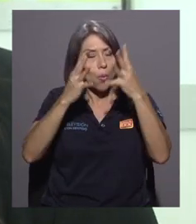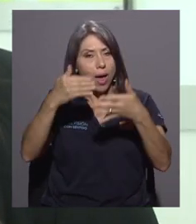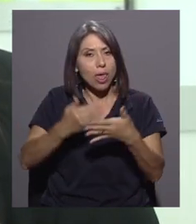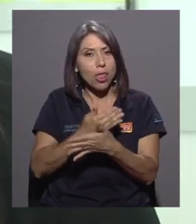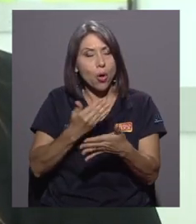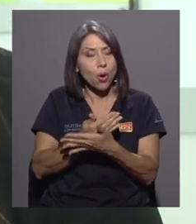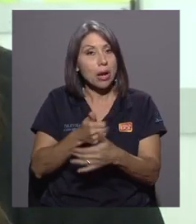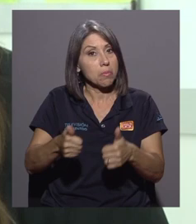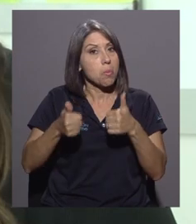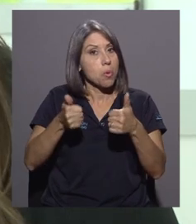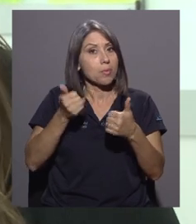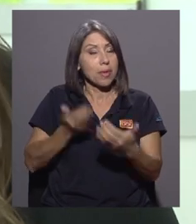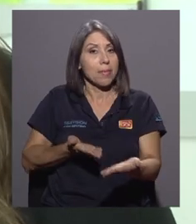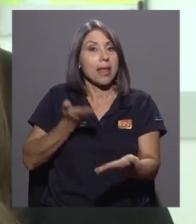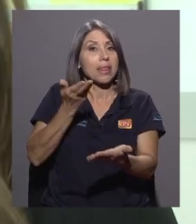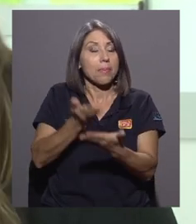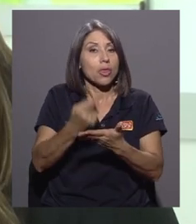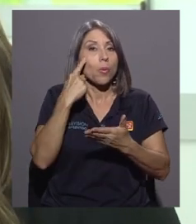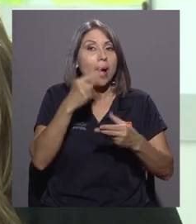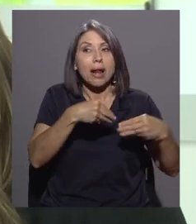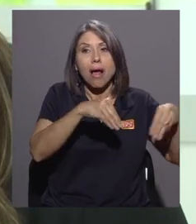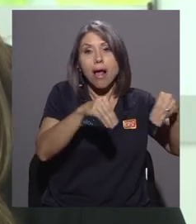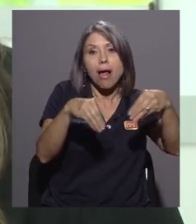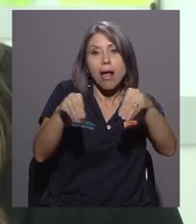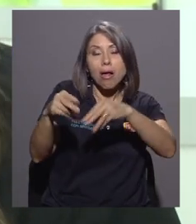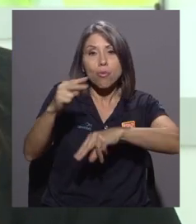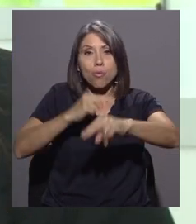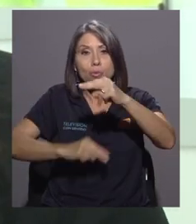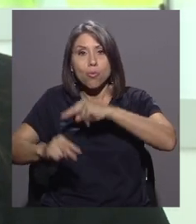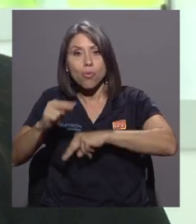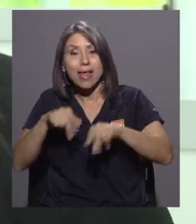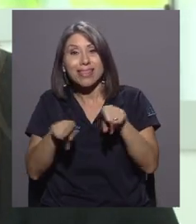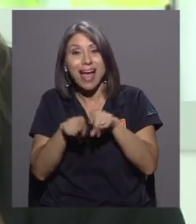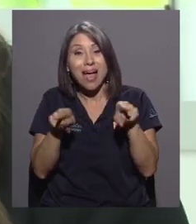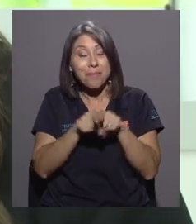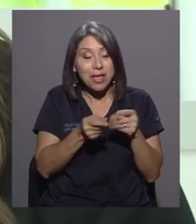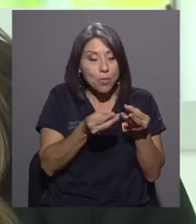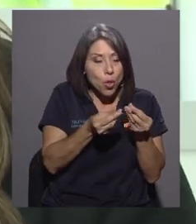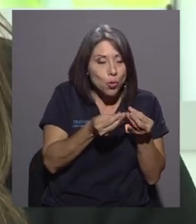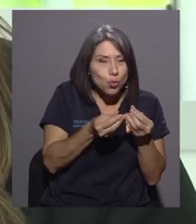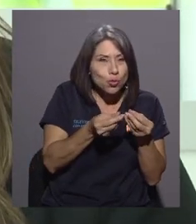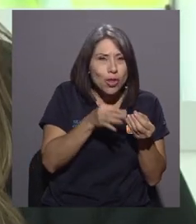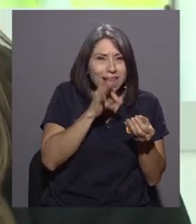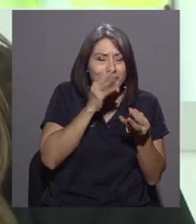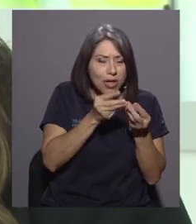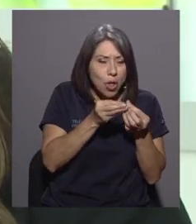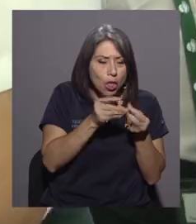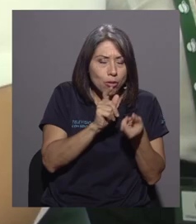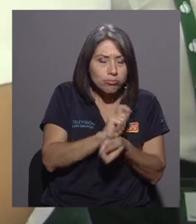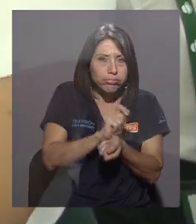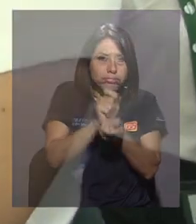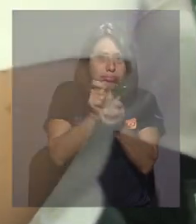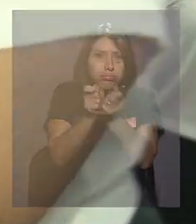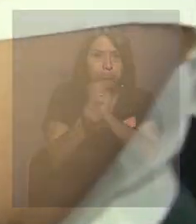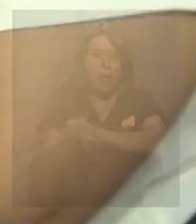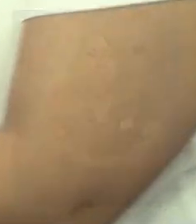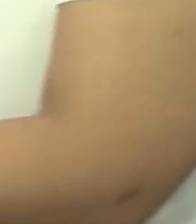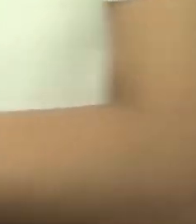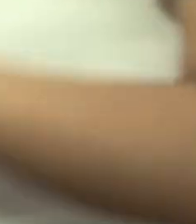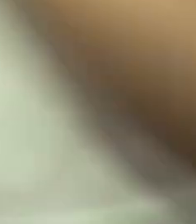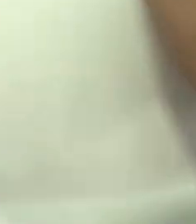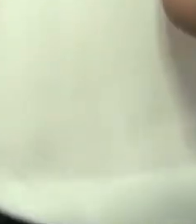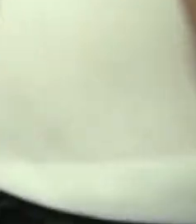planteamiento mercadológico, la mezcla que hacen con el producto es brosa de café convertida en bolsas, está excelente.